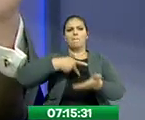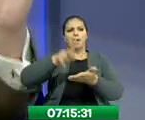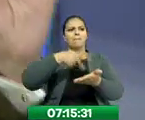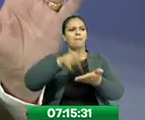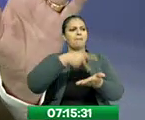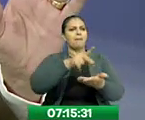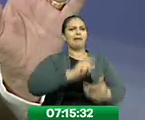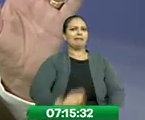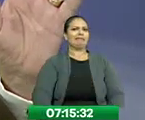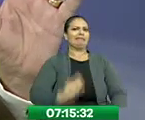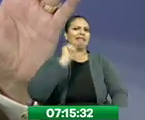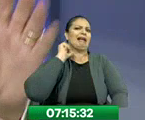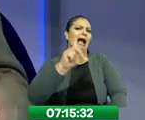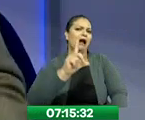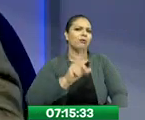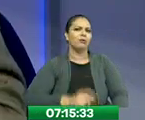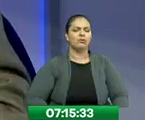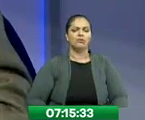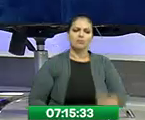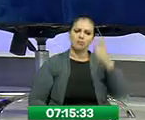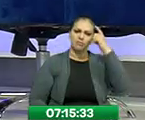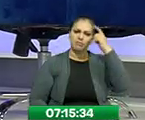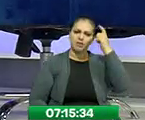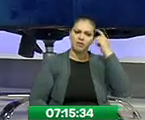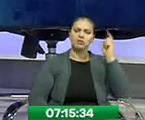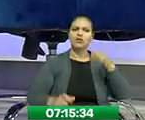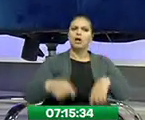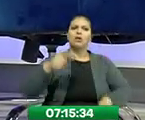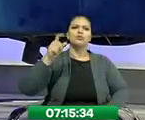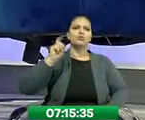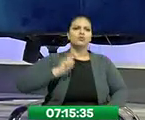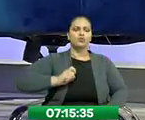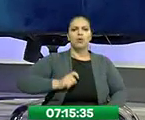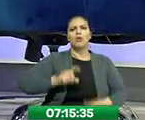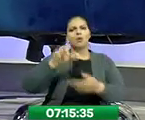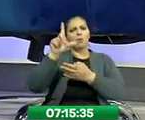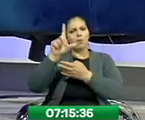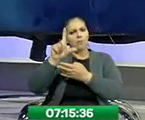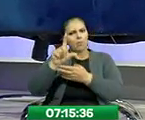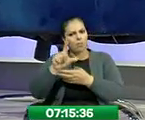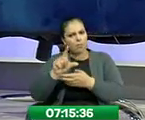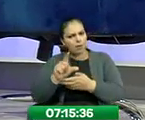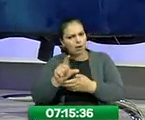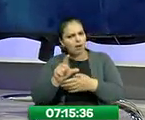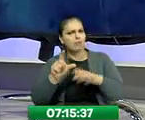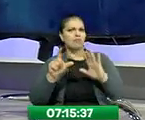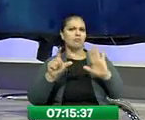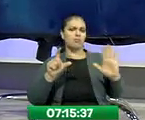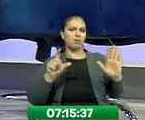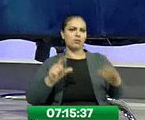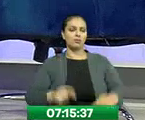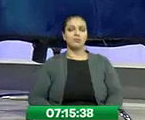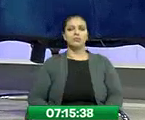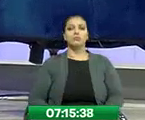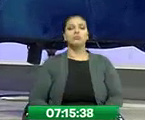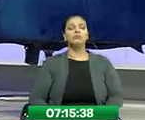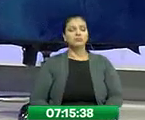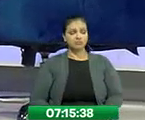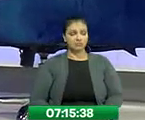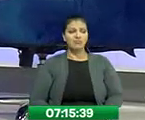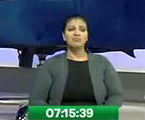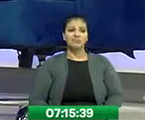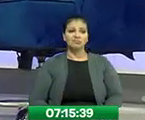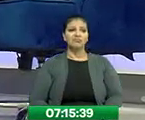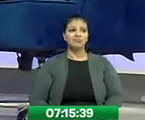mínimo ajuste. ¿Quiere decir que todavía en ese punto estamos en números rojos? Estamos en números rojos y más rojos todavía,